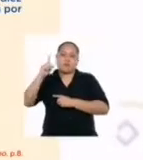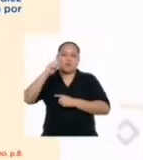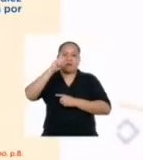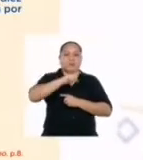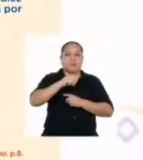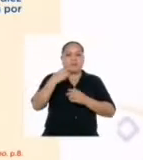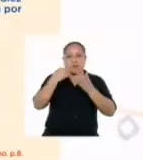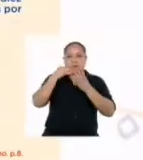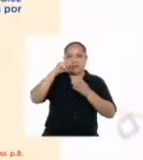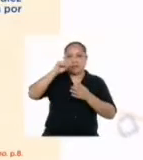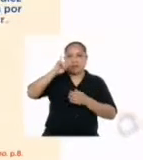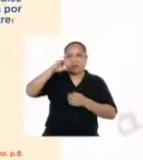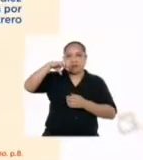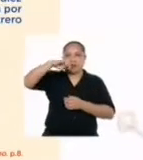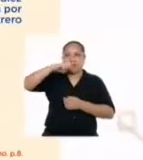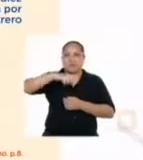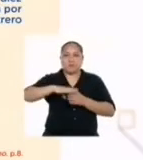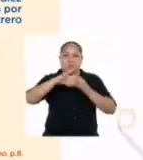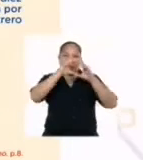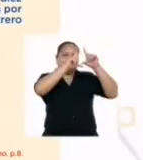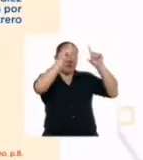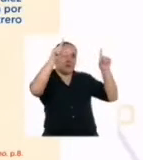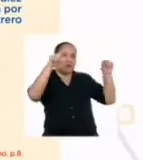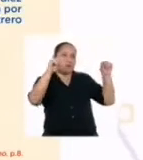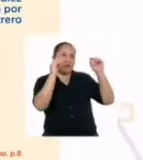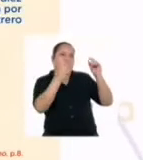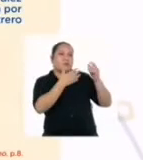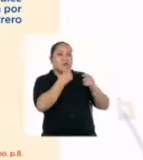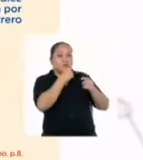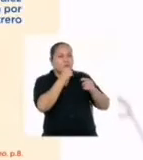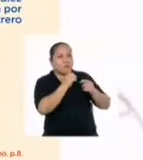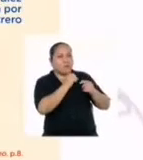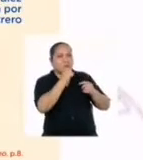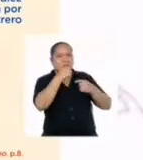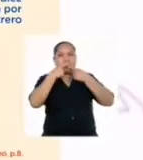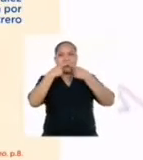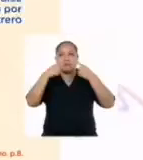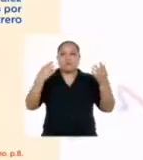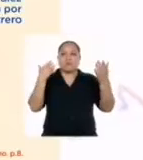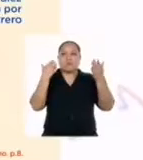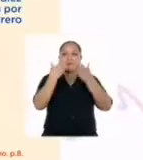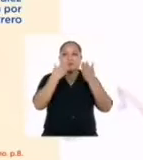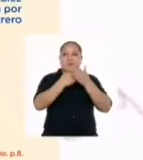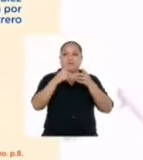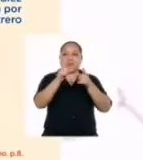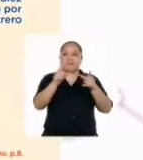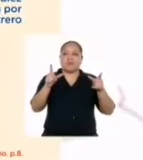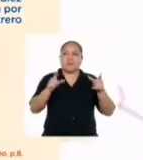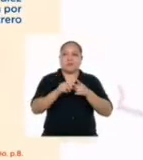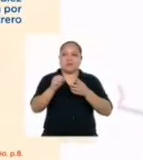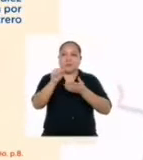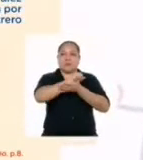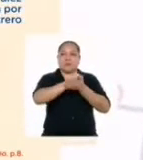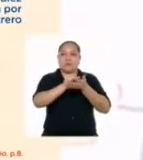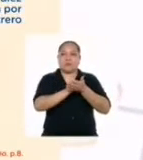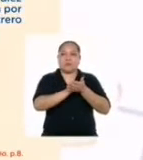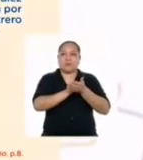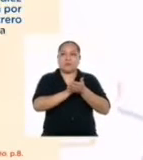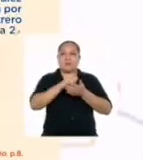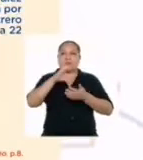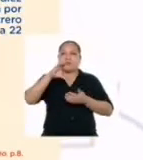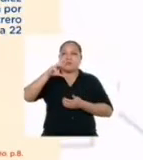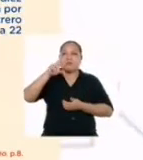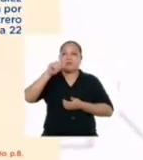cerca de Supe me topé con un letrero gastado que anunciaba la cercanía de la ciudad sagrada.